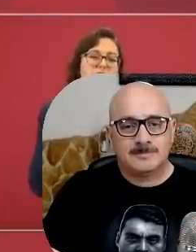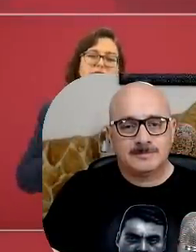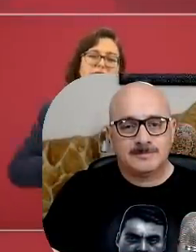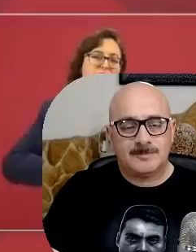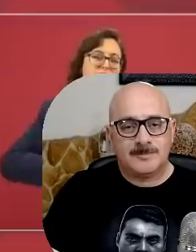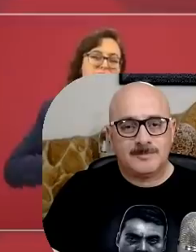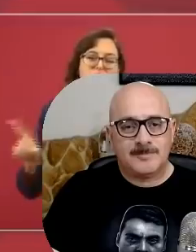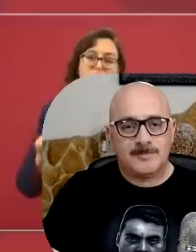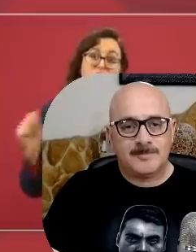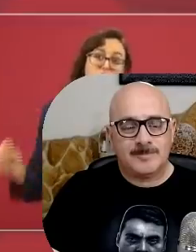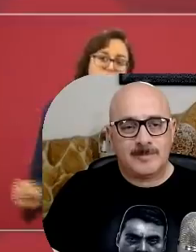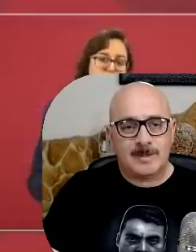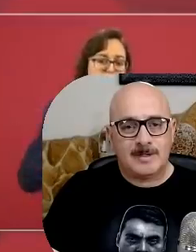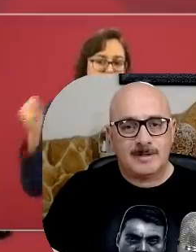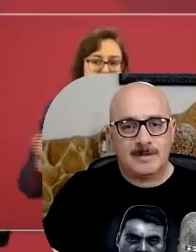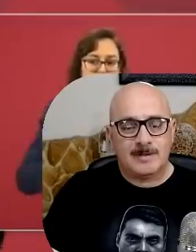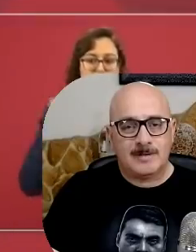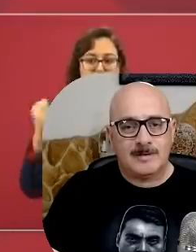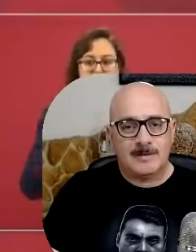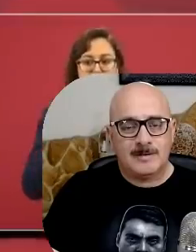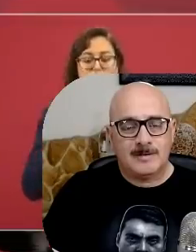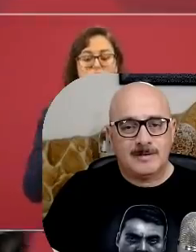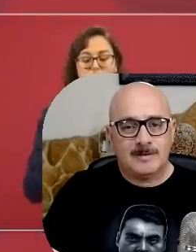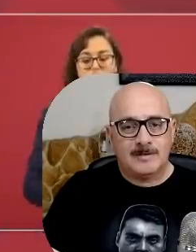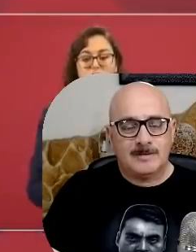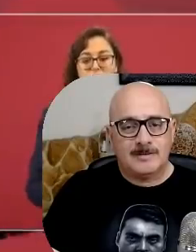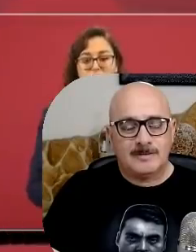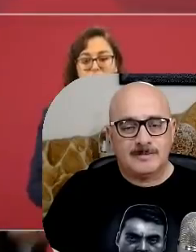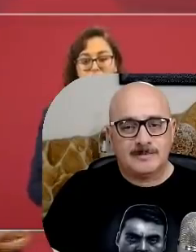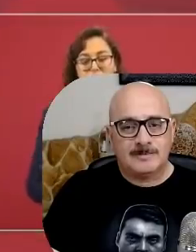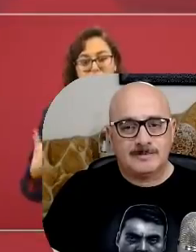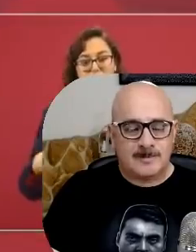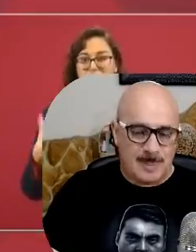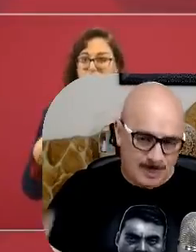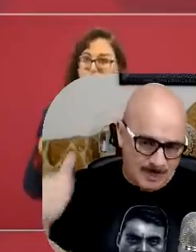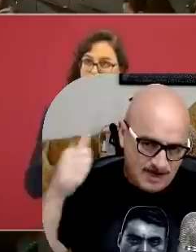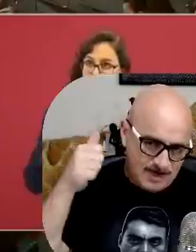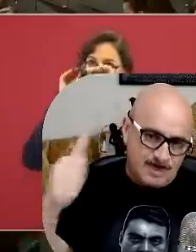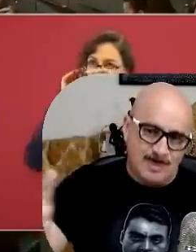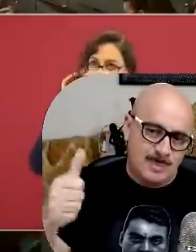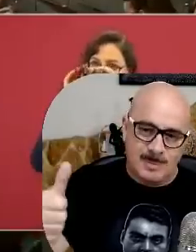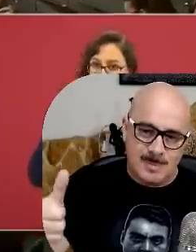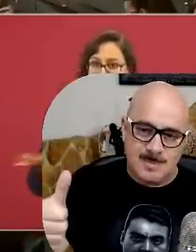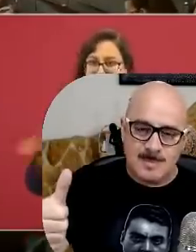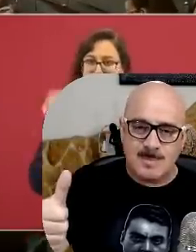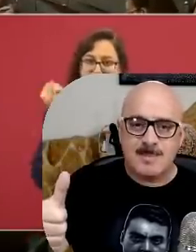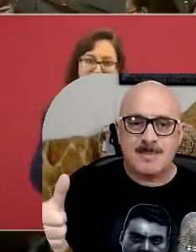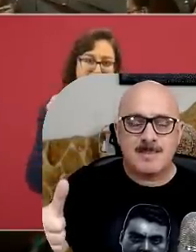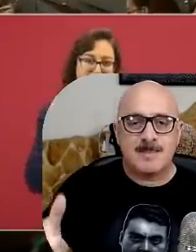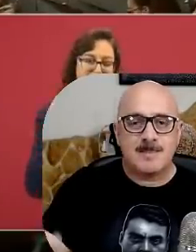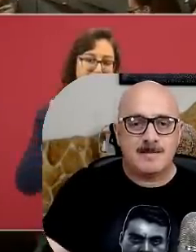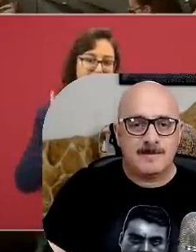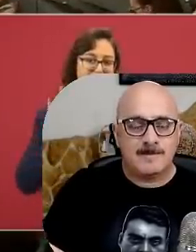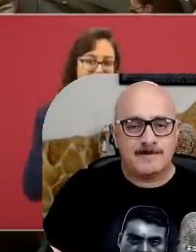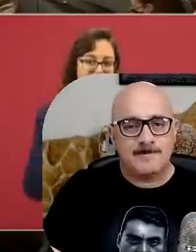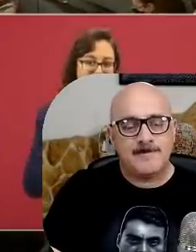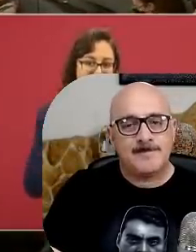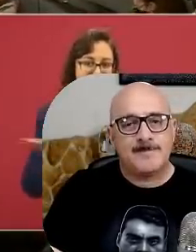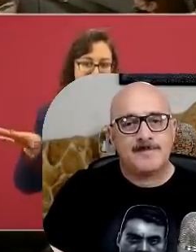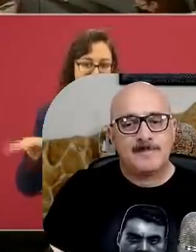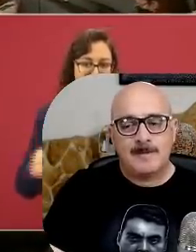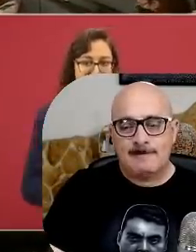Entonces, afortunadamente, se tienen a las benditas redes sociales. Y un tercer elemento,